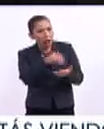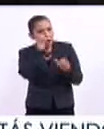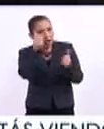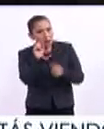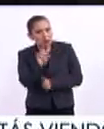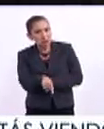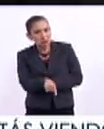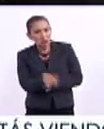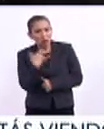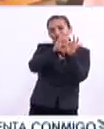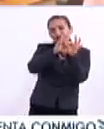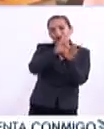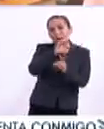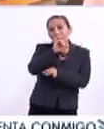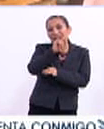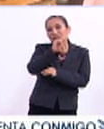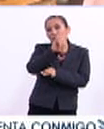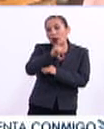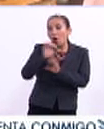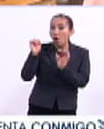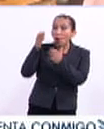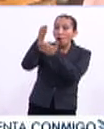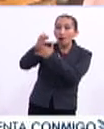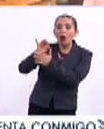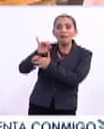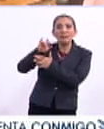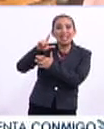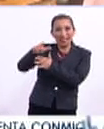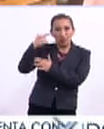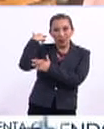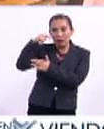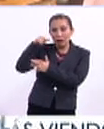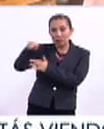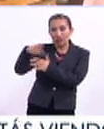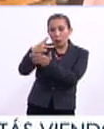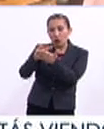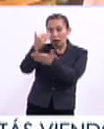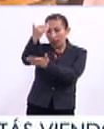como si fuera una obra de teatro. O vas a la FIL, y la FIL en Guadalajara tiene